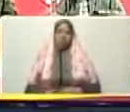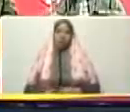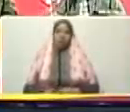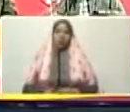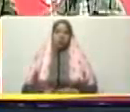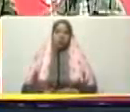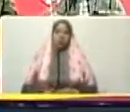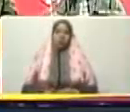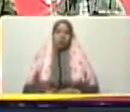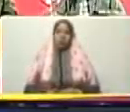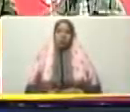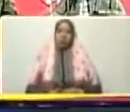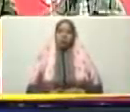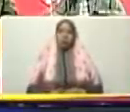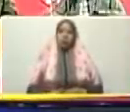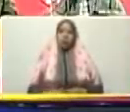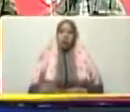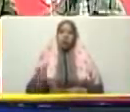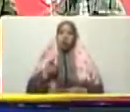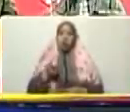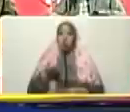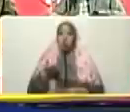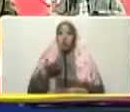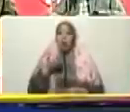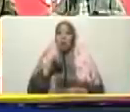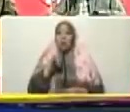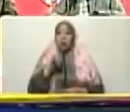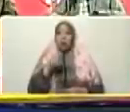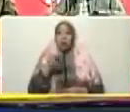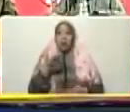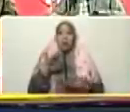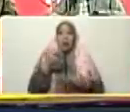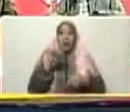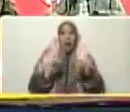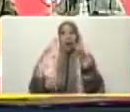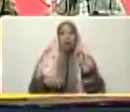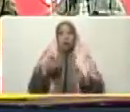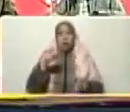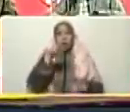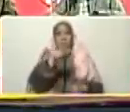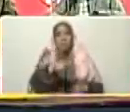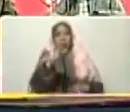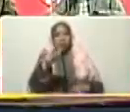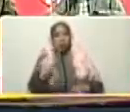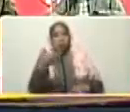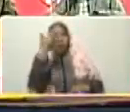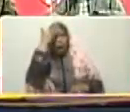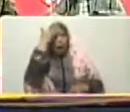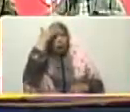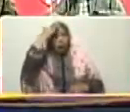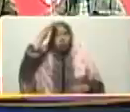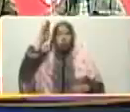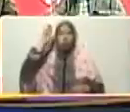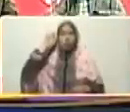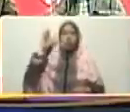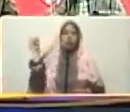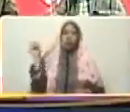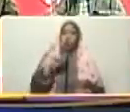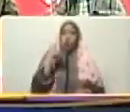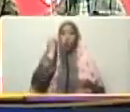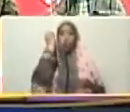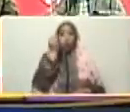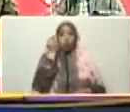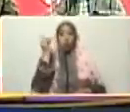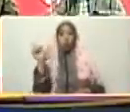no a partir de la incertidumbre sino a partir de las certezas repensemos todo el liderazgo